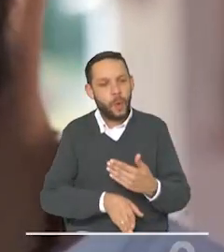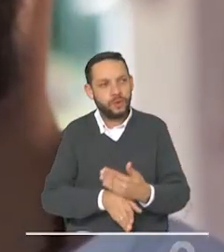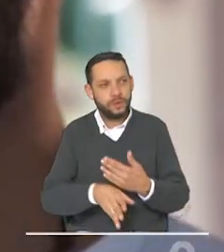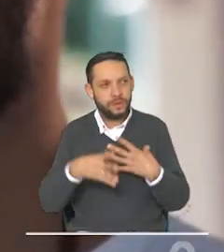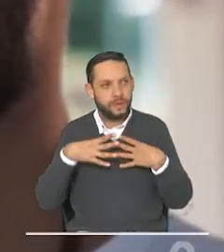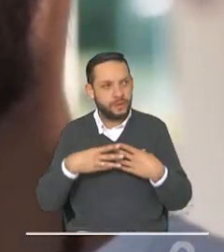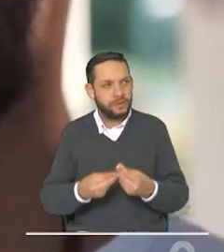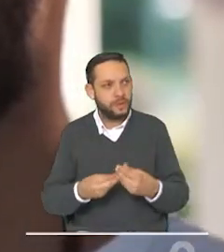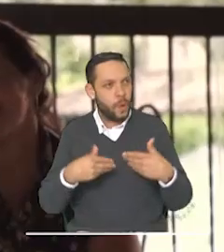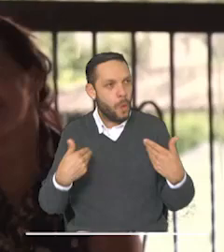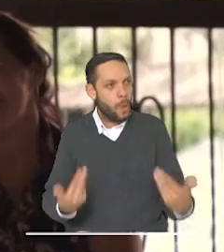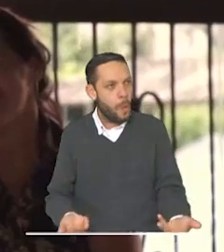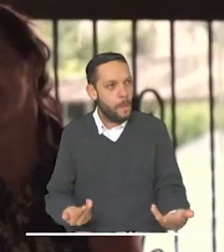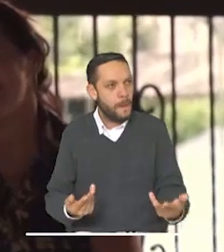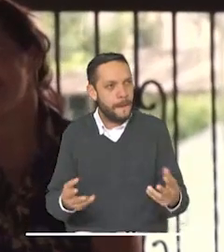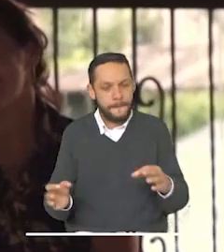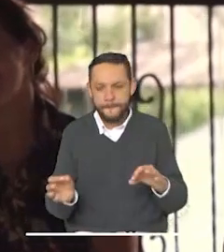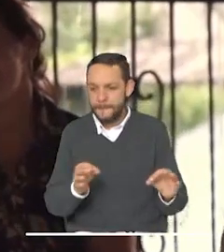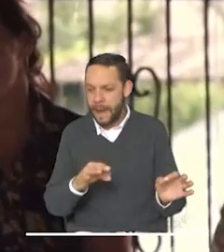la parte preventiva